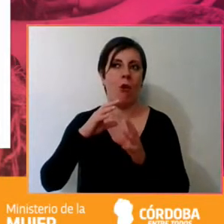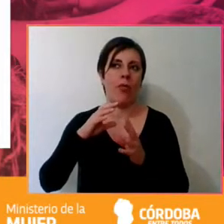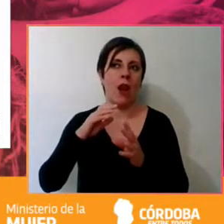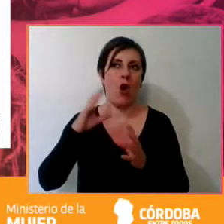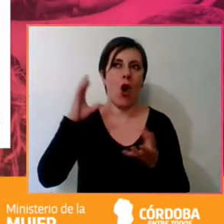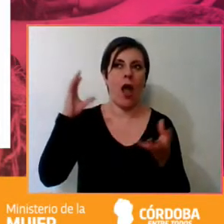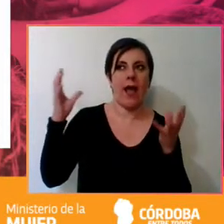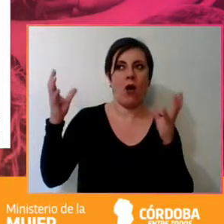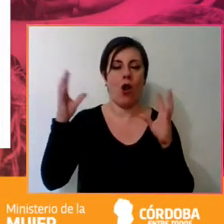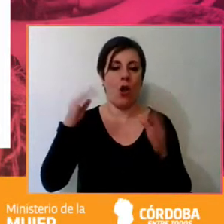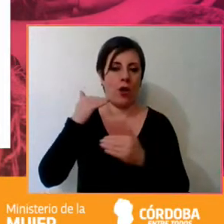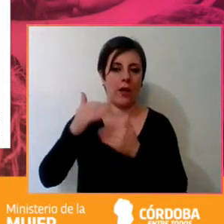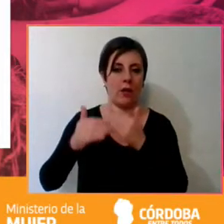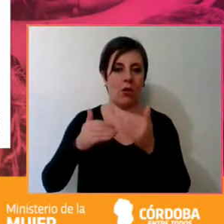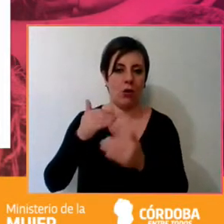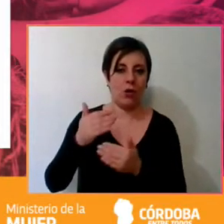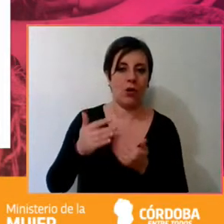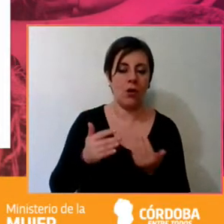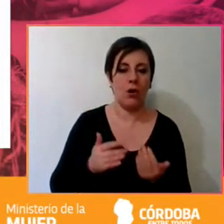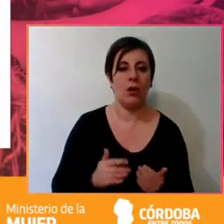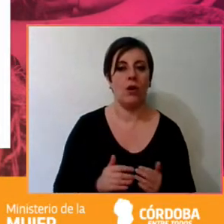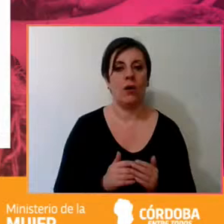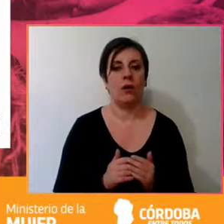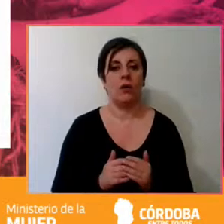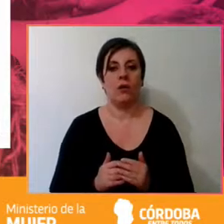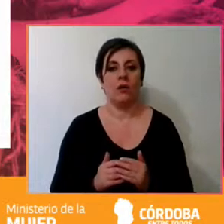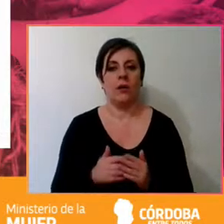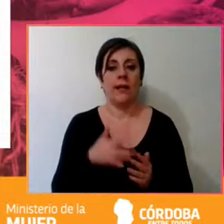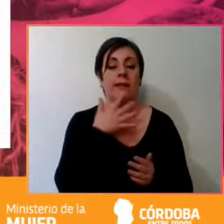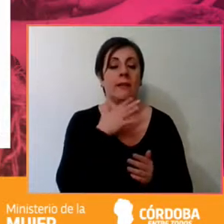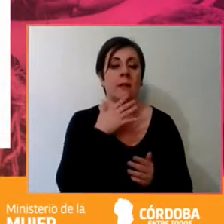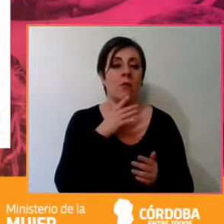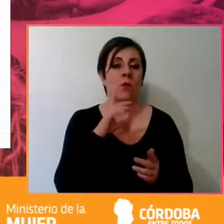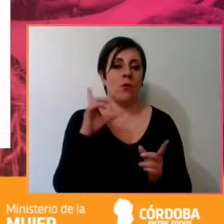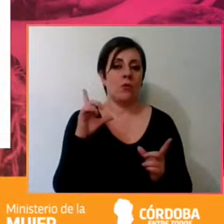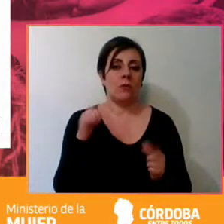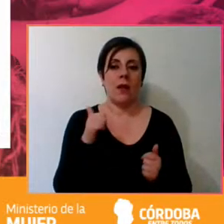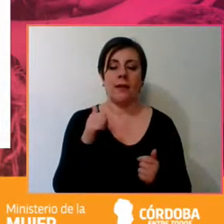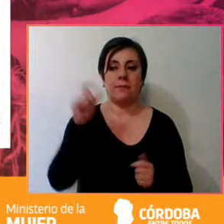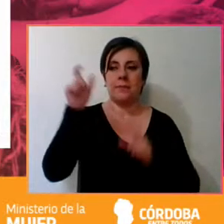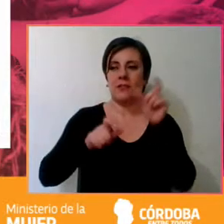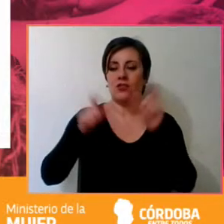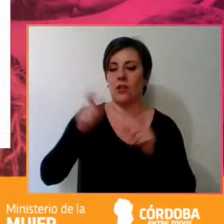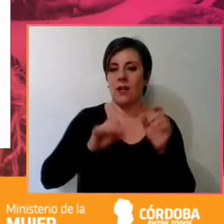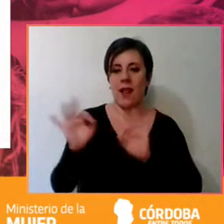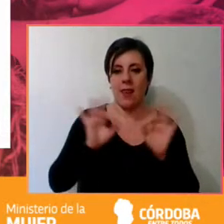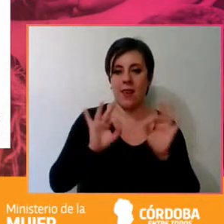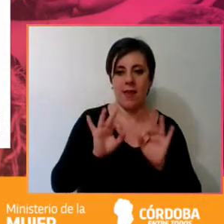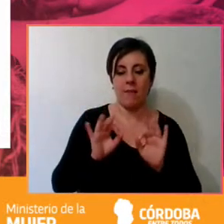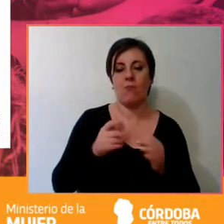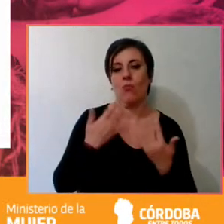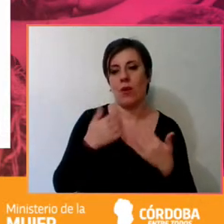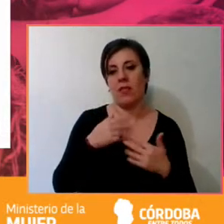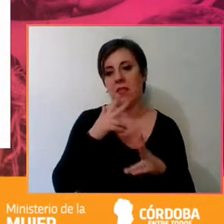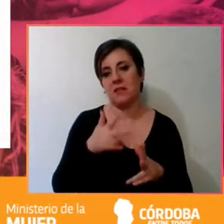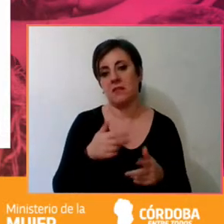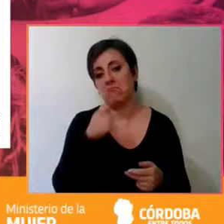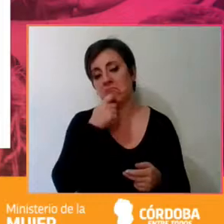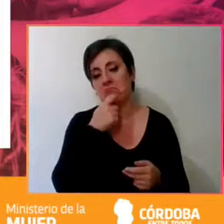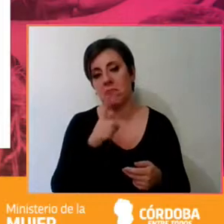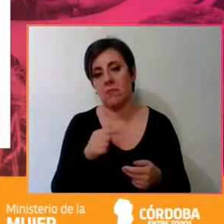se ha desarrollado para el abordaje de la violencia, entendemos que no hay nadie en la sociedad que pueda decir que